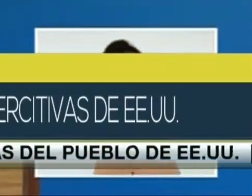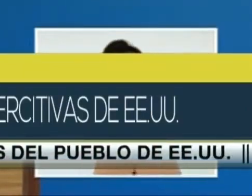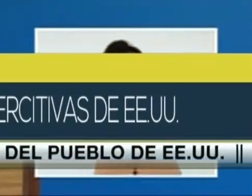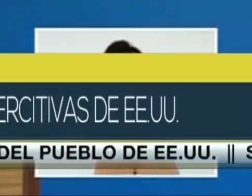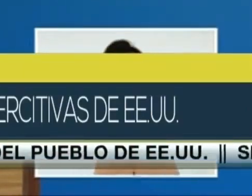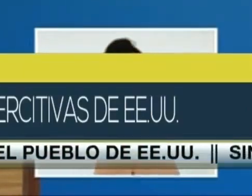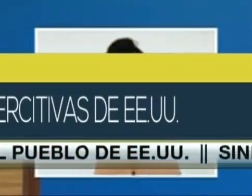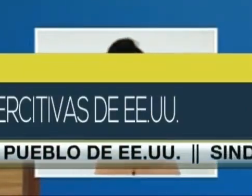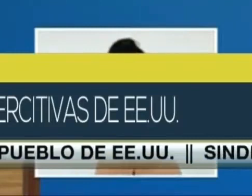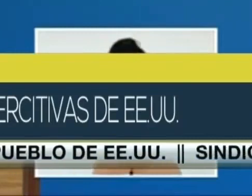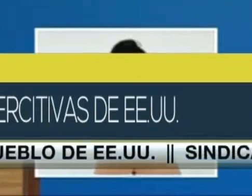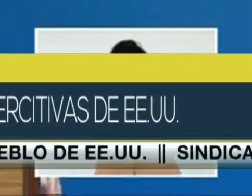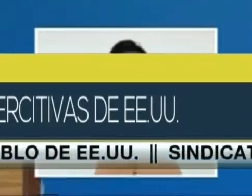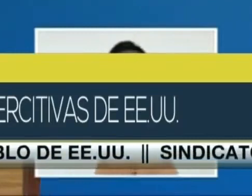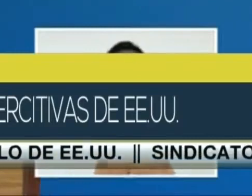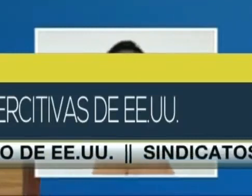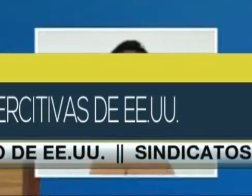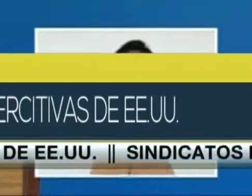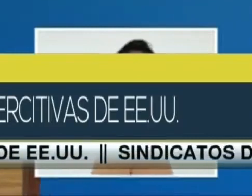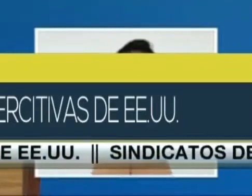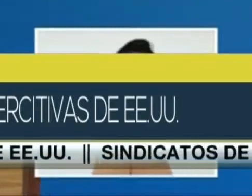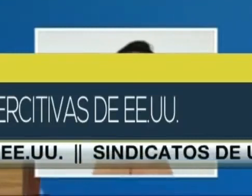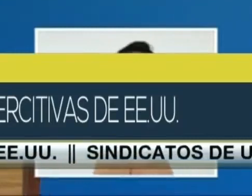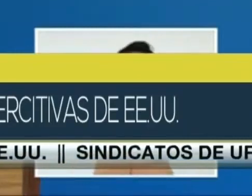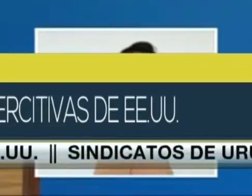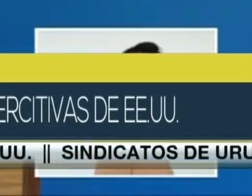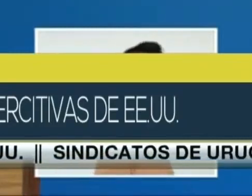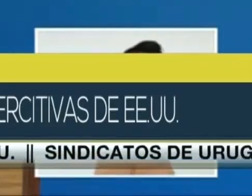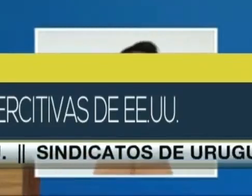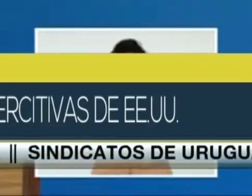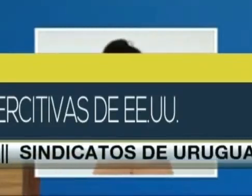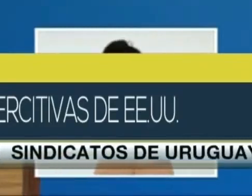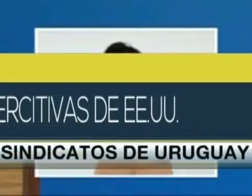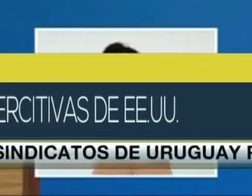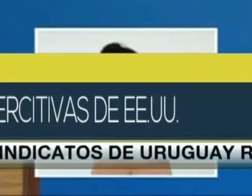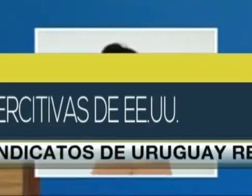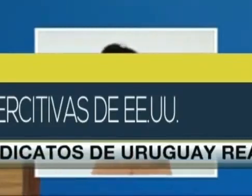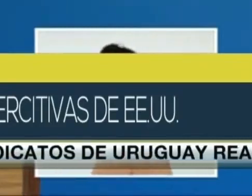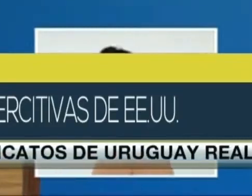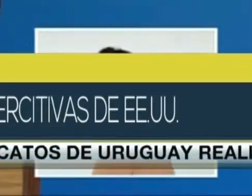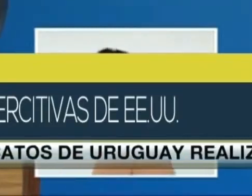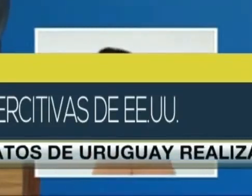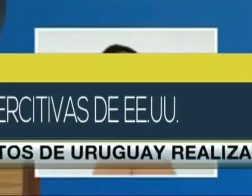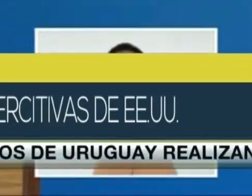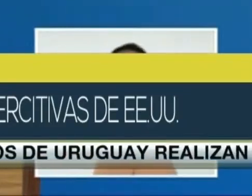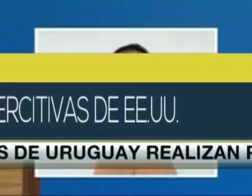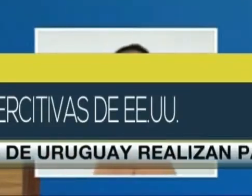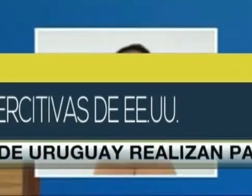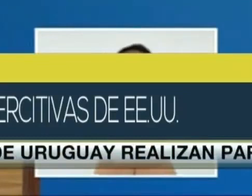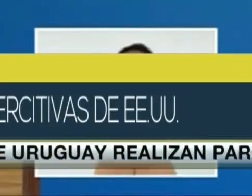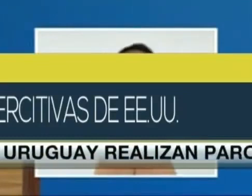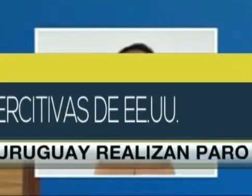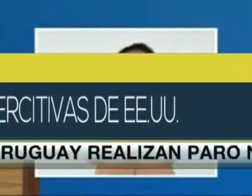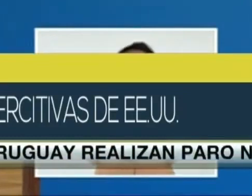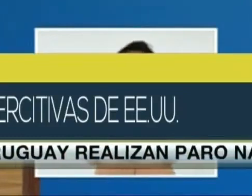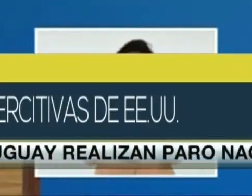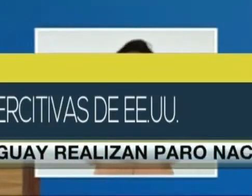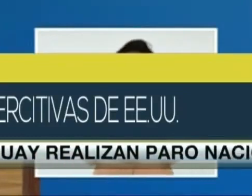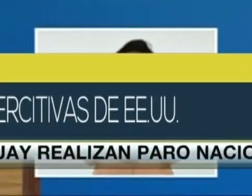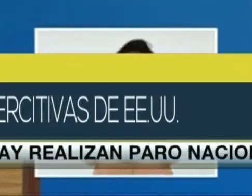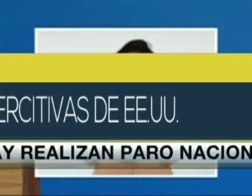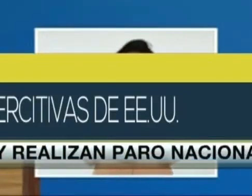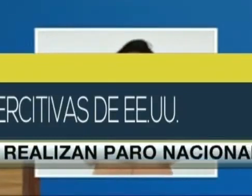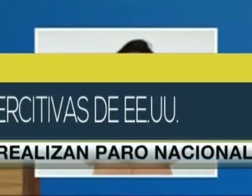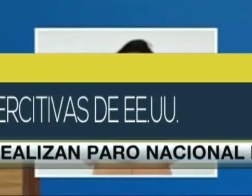a su presidente, se informe mejor y cese en esas tontas acusaciones.